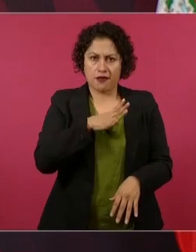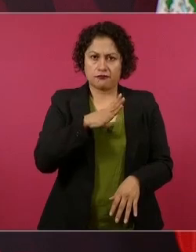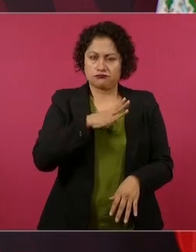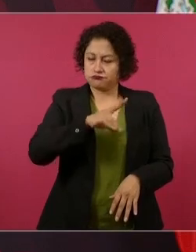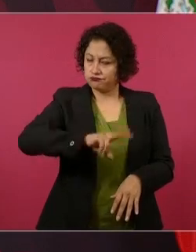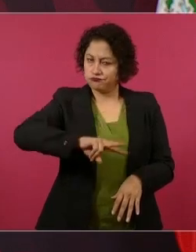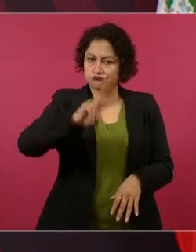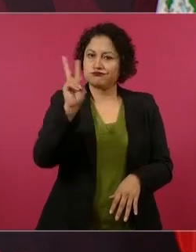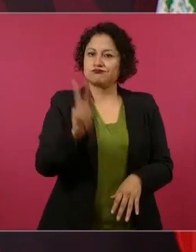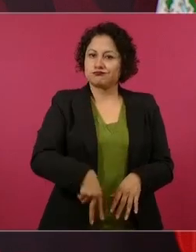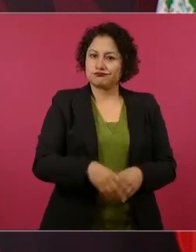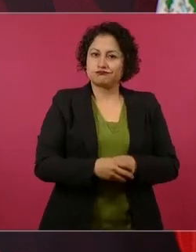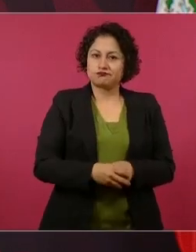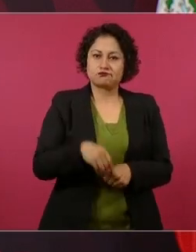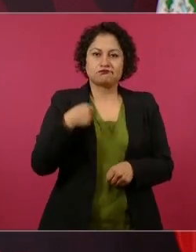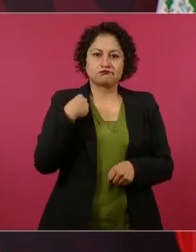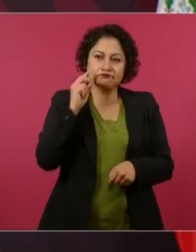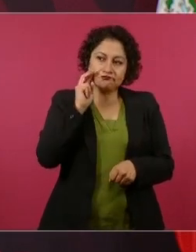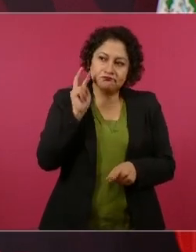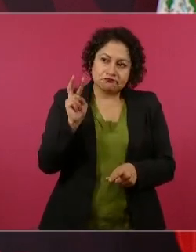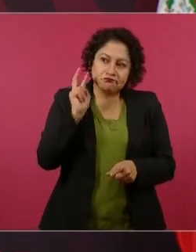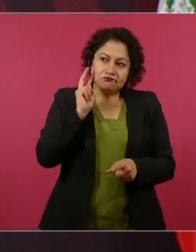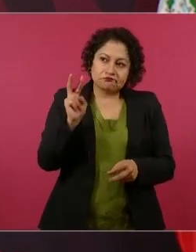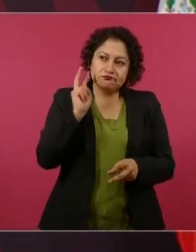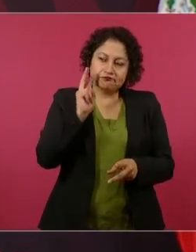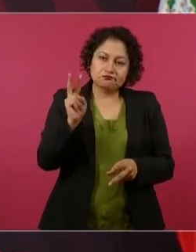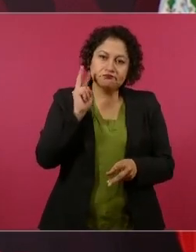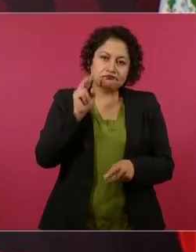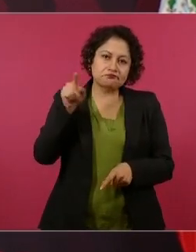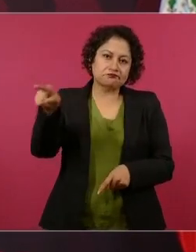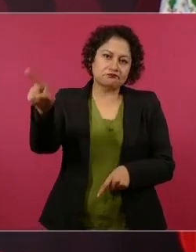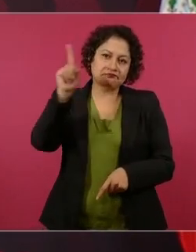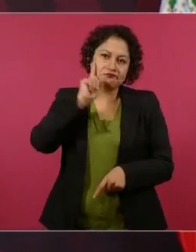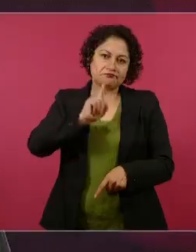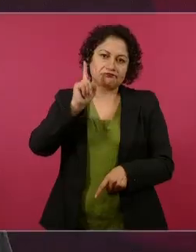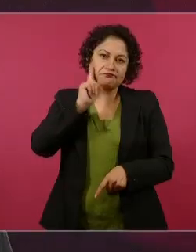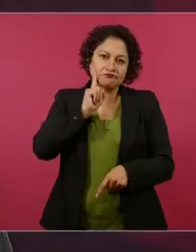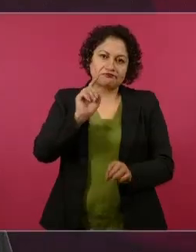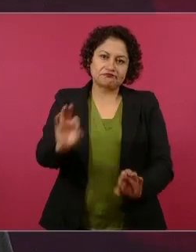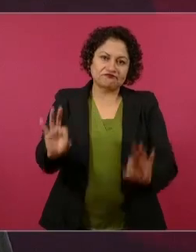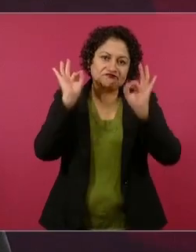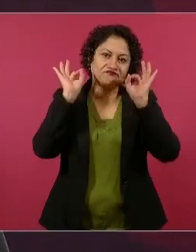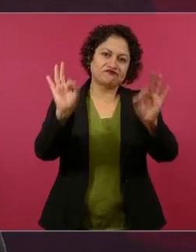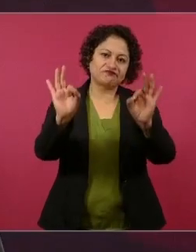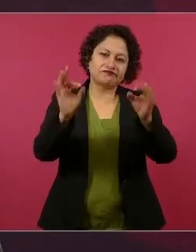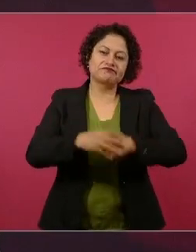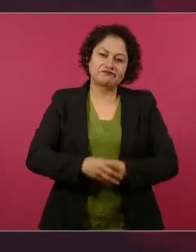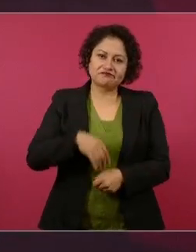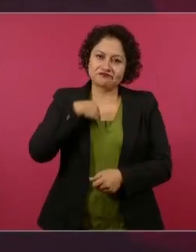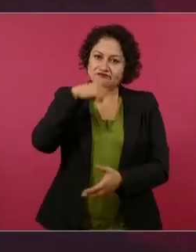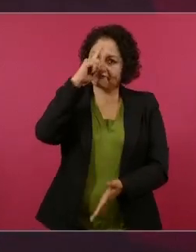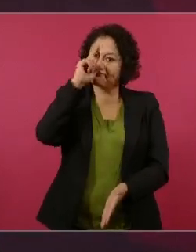Sostengo, y cada vez estoy más convencido, que fue lo mejor que le pudo haber pasado al país en estos